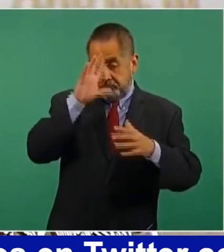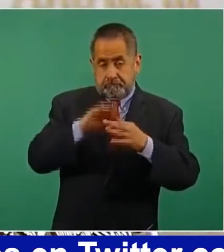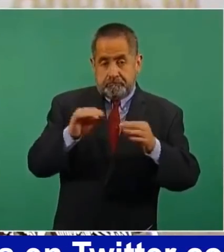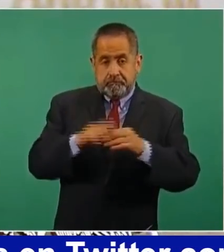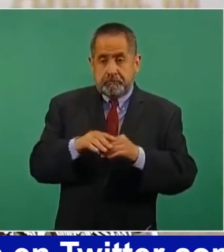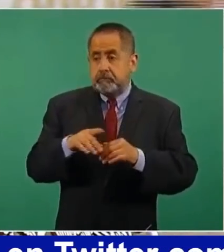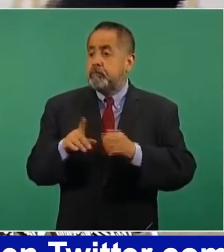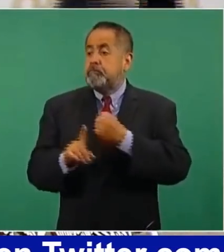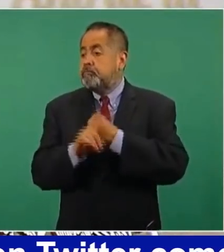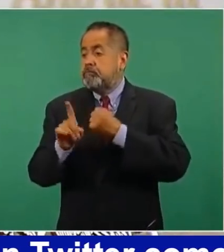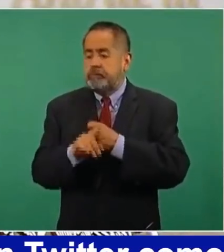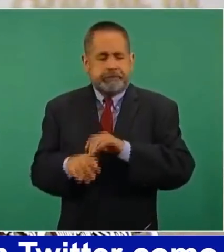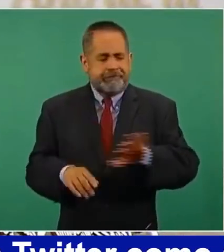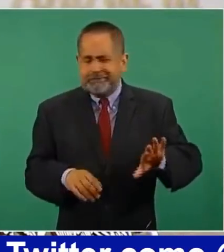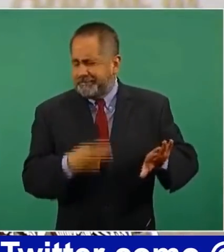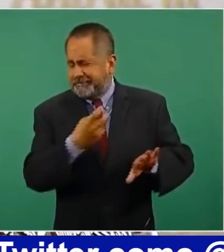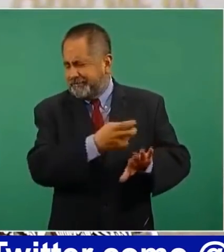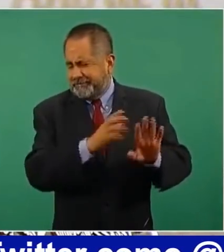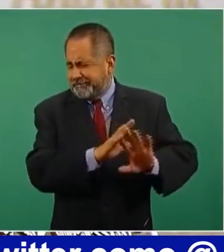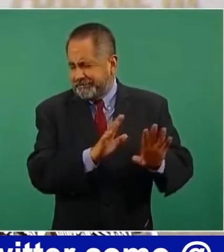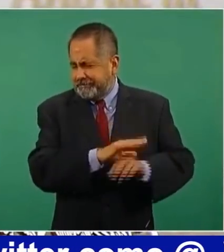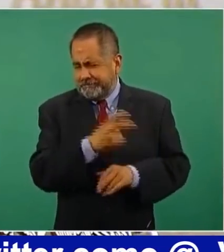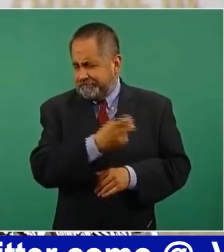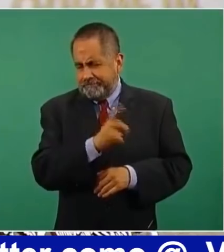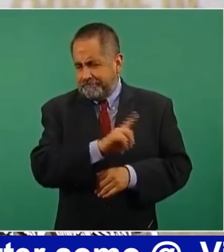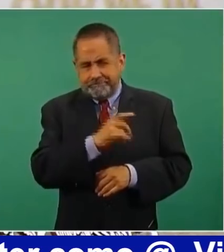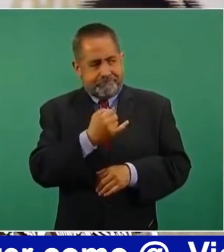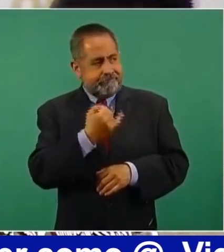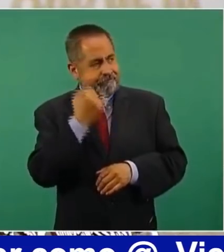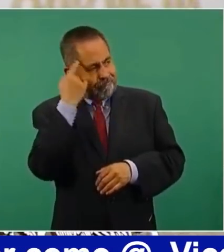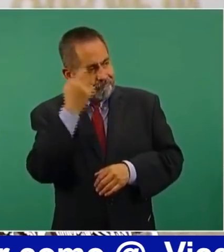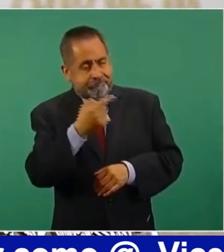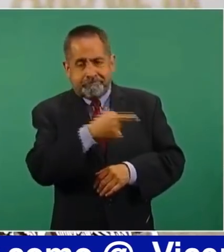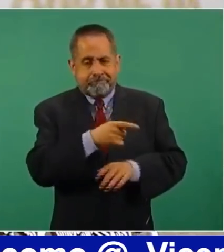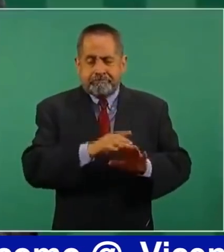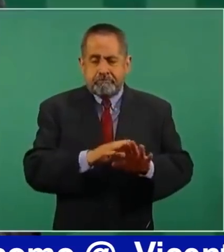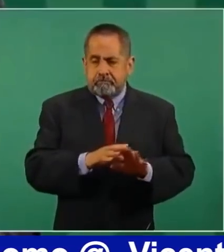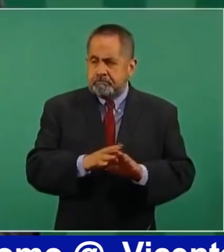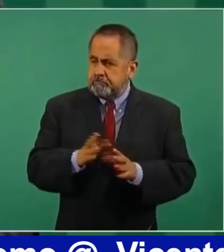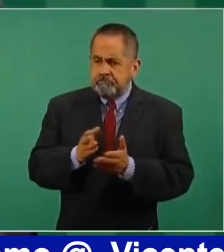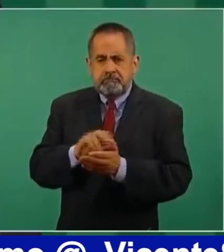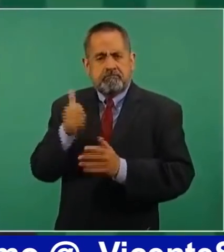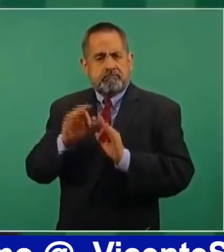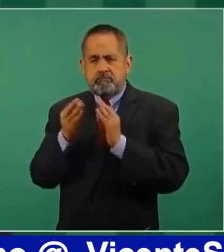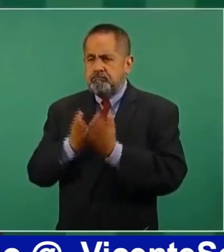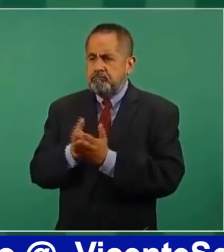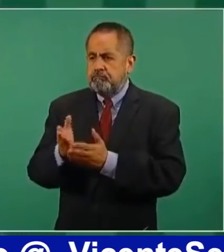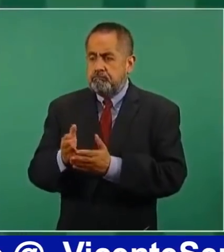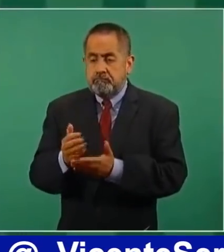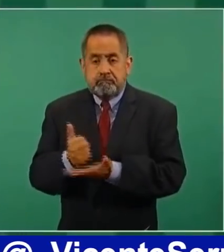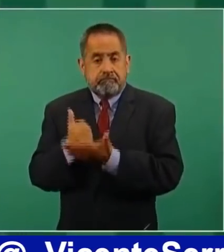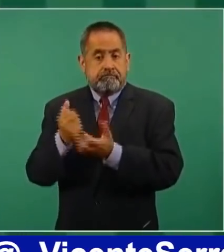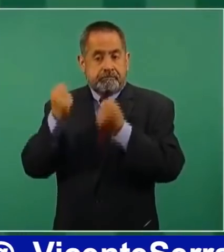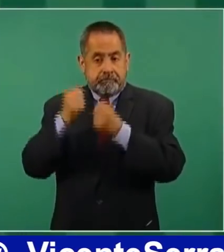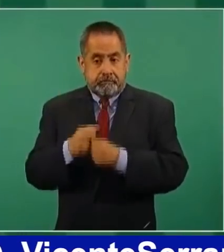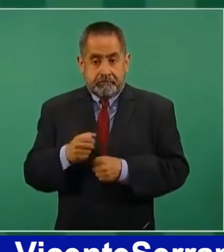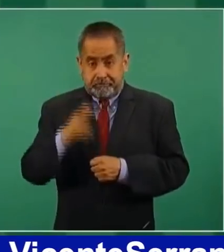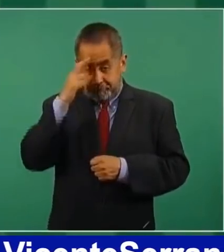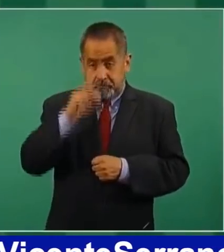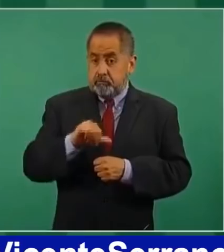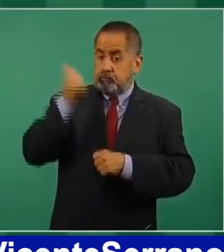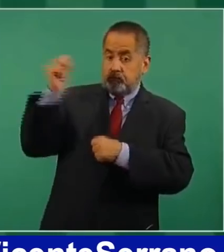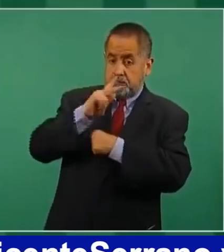enfrentar crisis ya no las aplicamos nosotros, y eso nos ayudó. Y en los países donde utilizaron esas